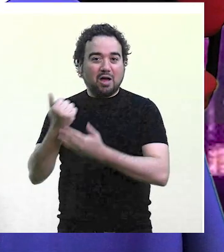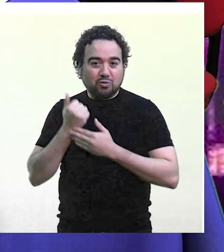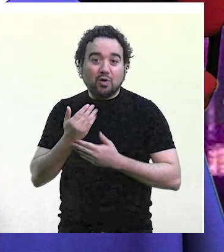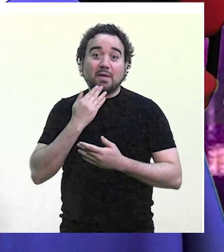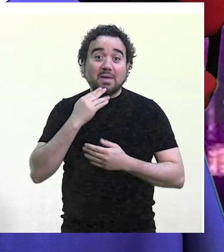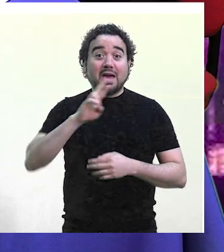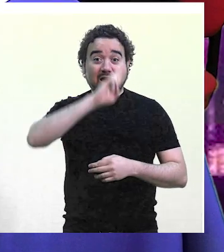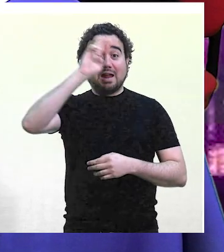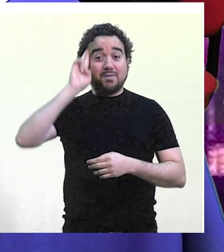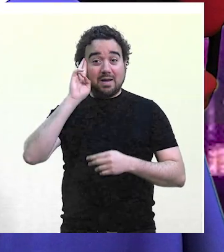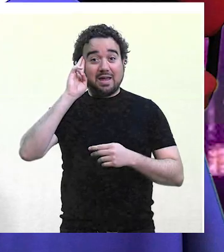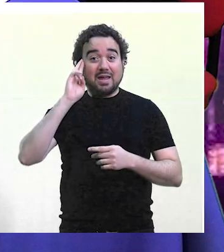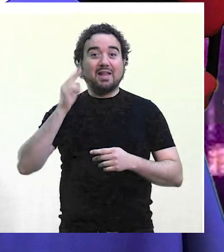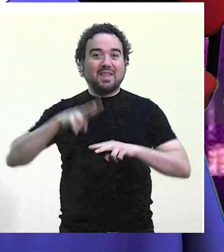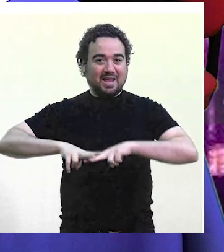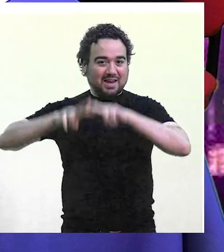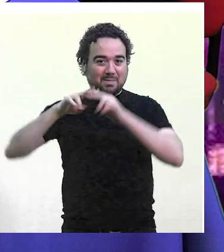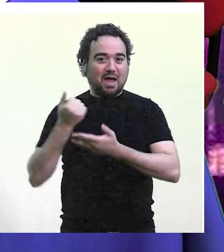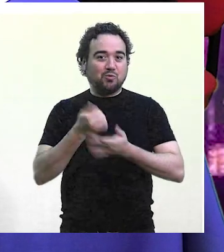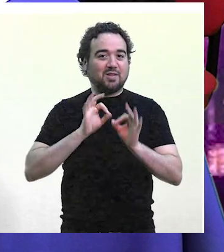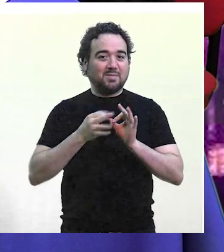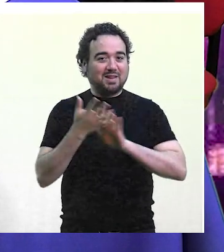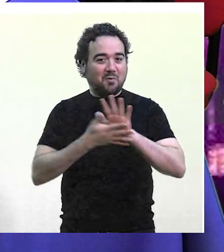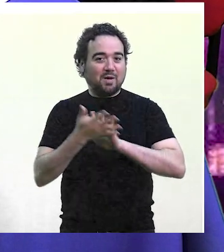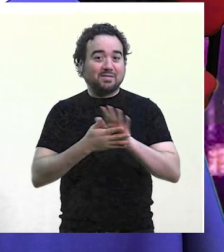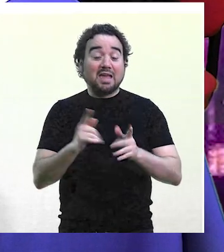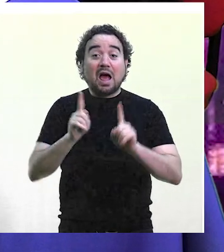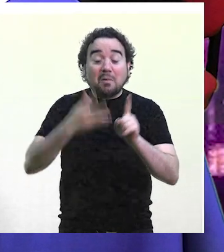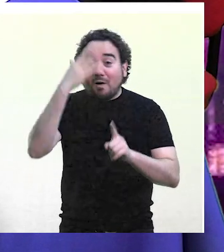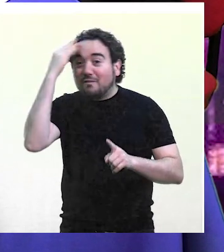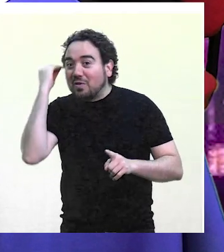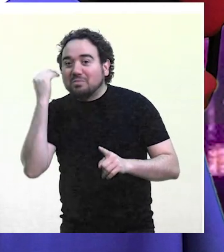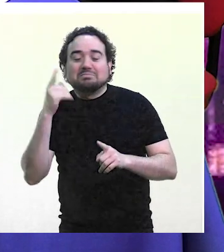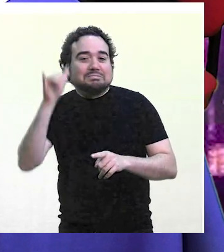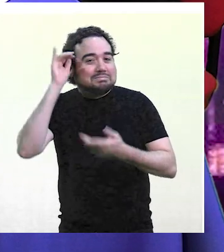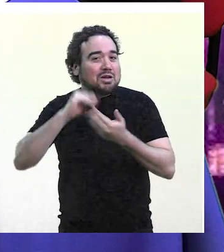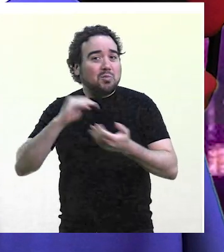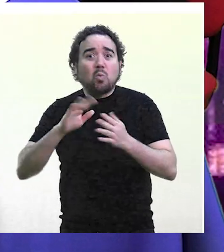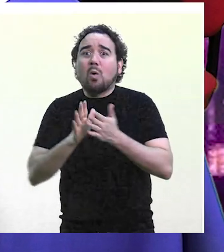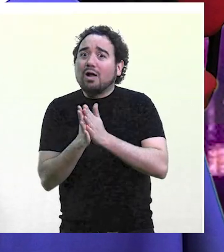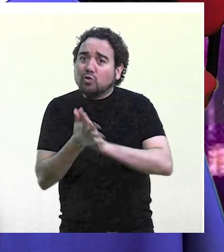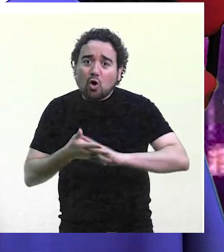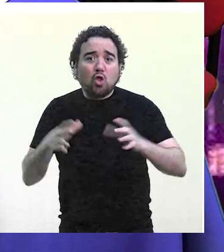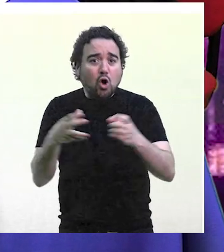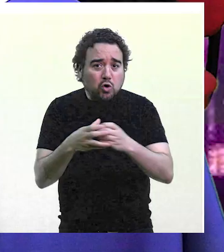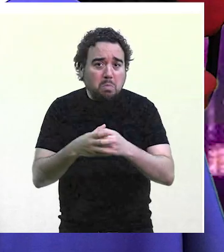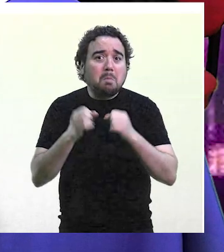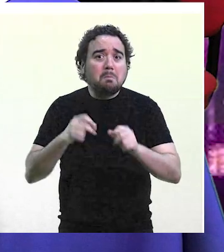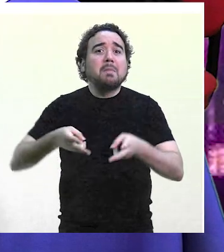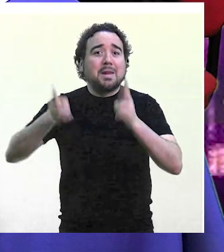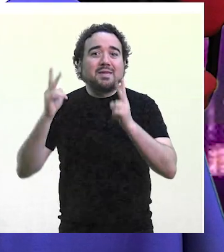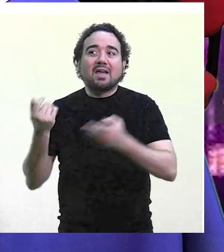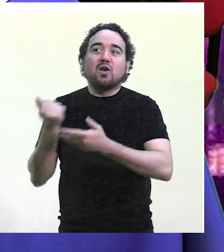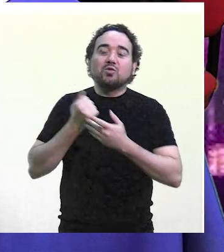También saludar a Rafael Farías de la CREPI, que nos ayuda con la interpretación en lengua de señas. Y bueno, si se me olvida alguien, perdón, pero a todo el equipo que hace